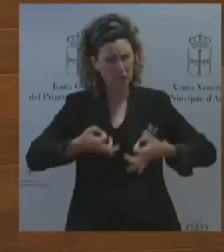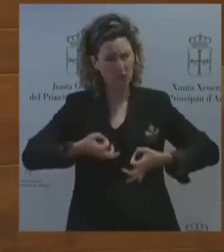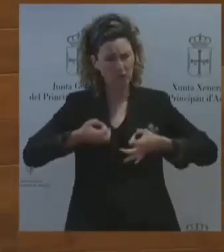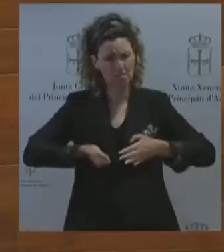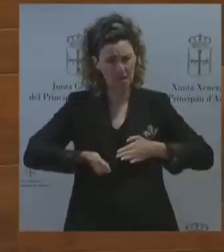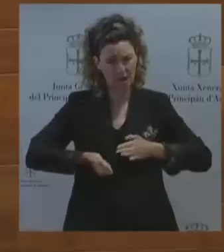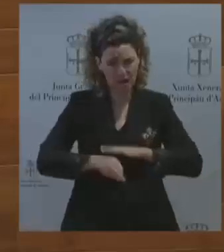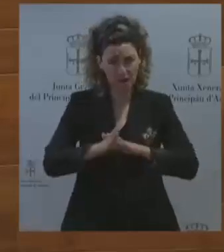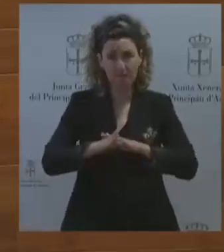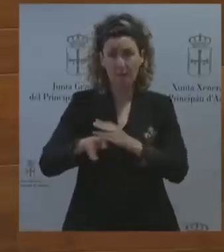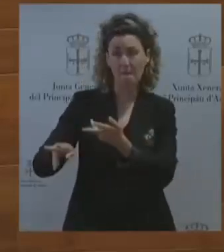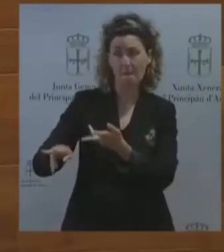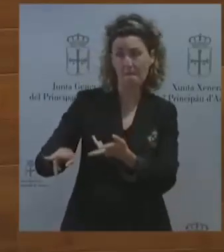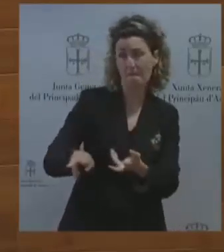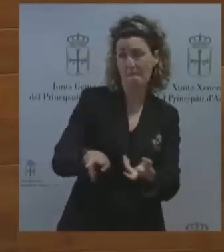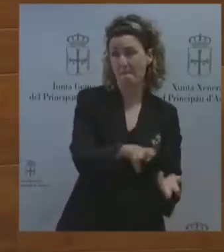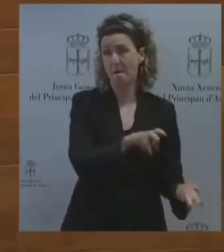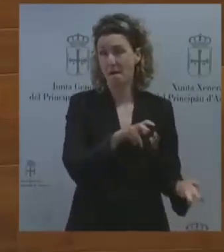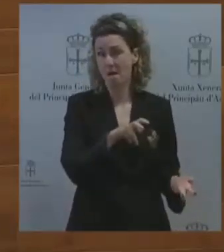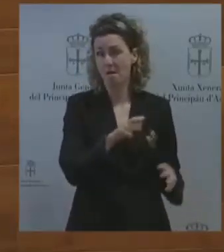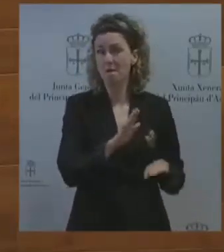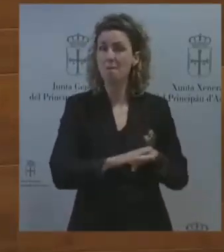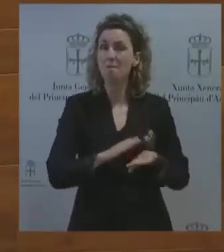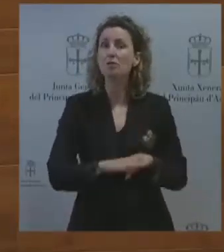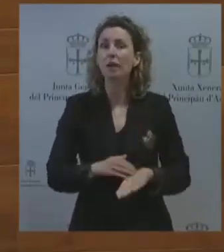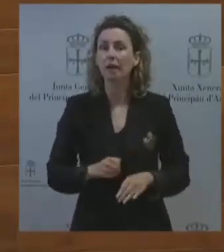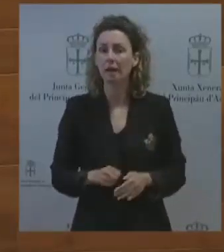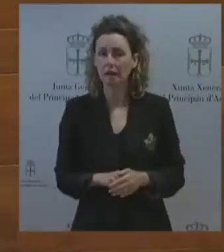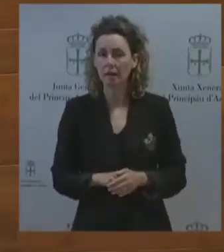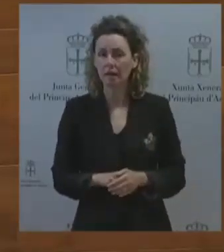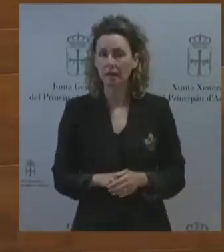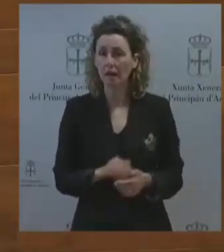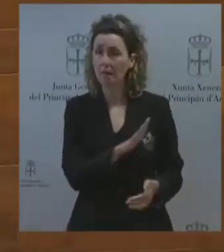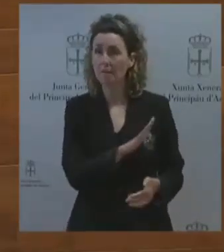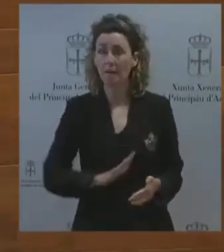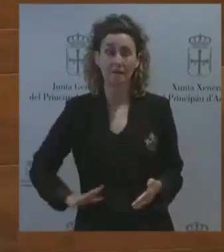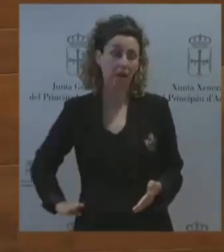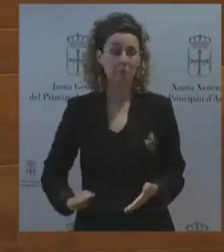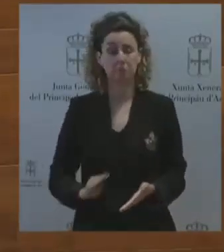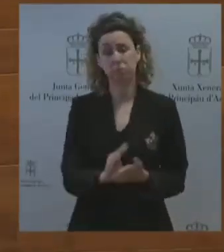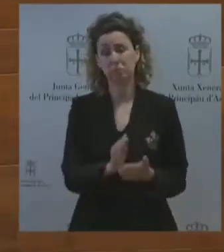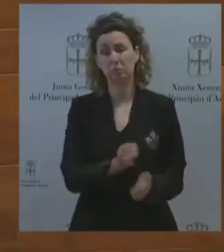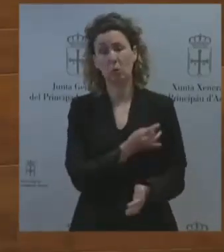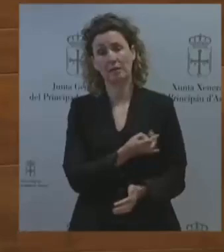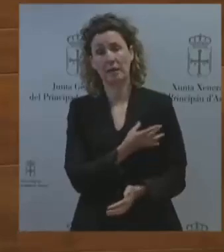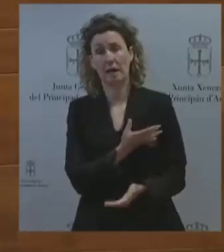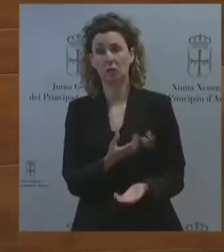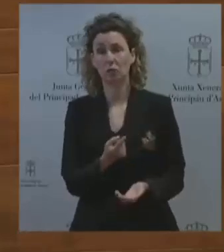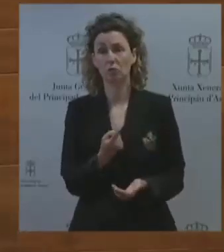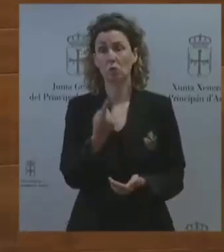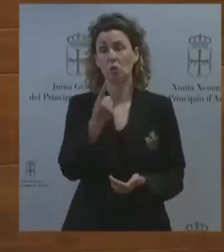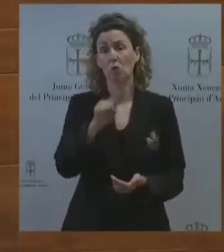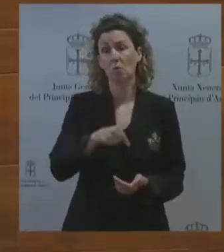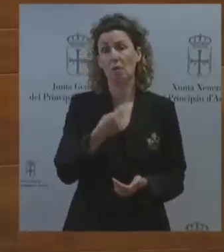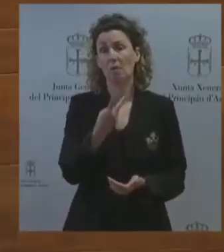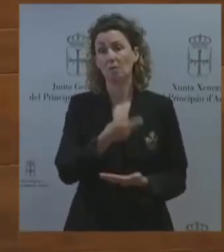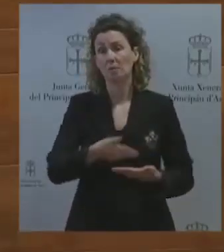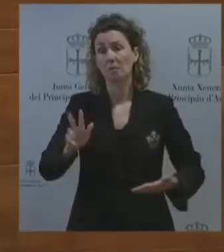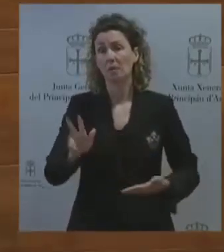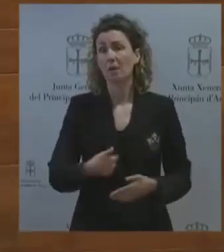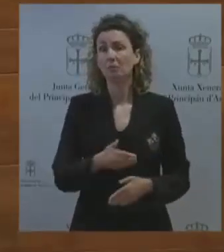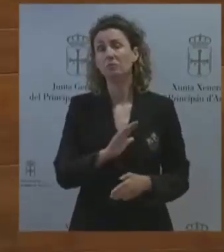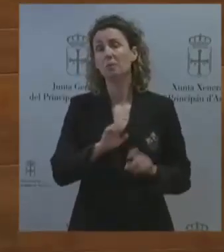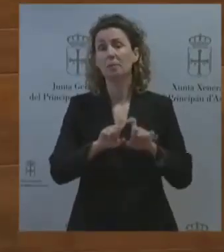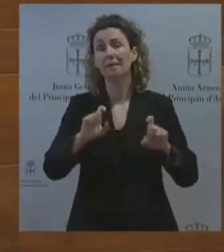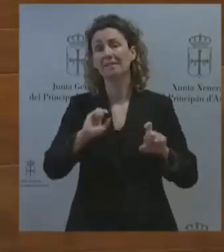la que mientras subvencionan a los sindicatos de clase con más de 1,4 millones de euros al año, ven al empresario y al autónomo como el enemigo. Y le tengo